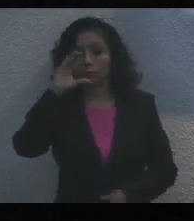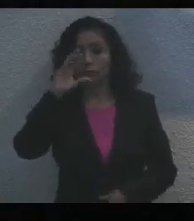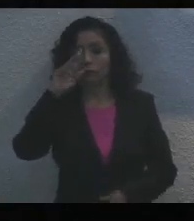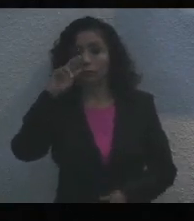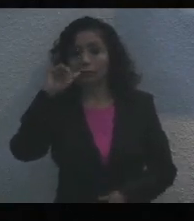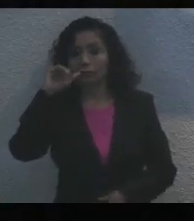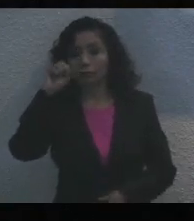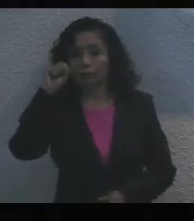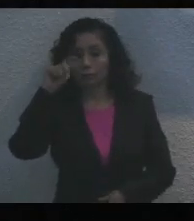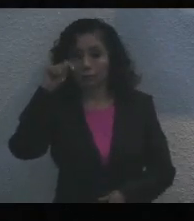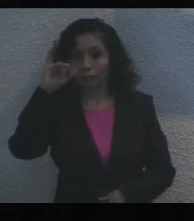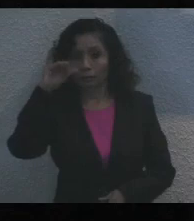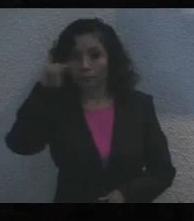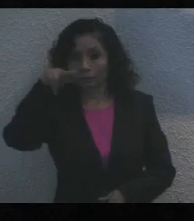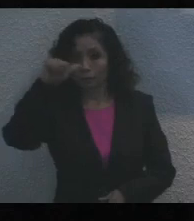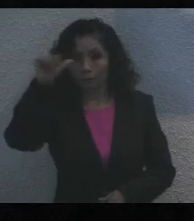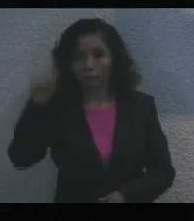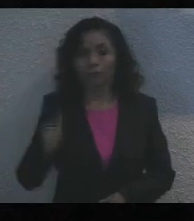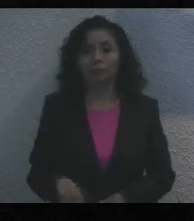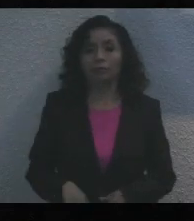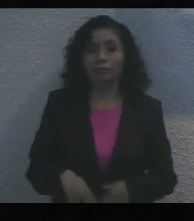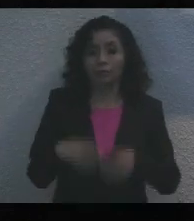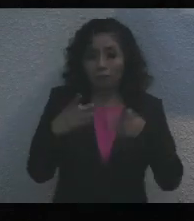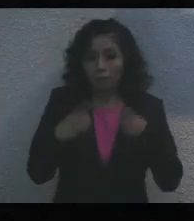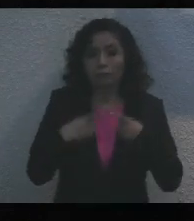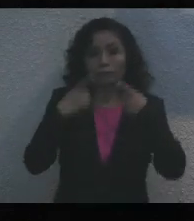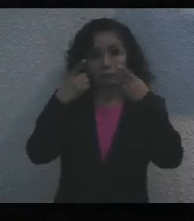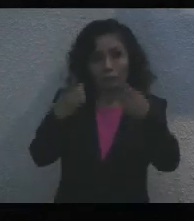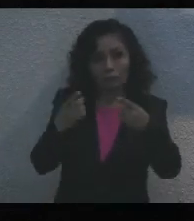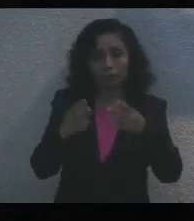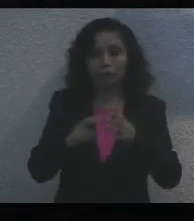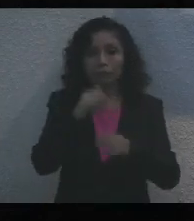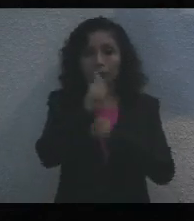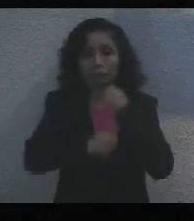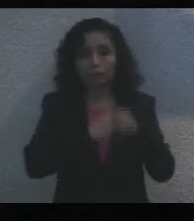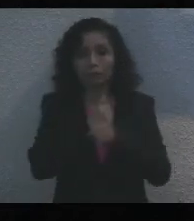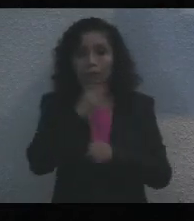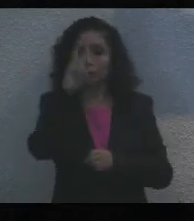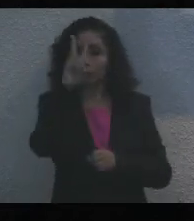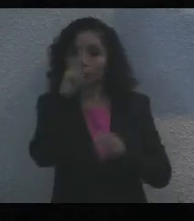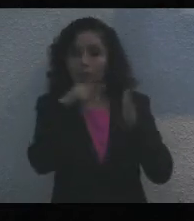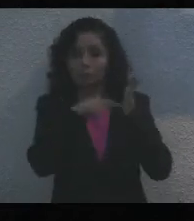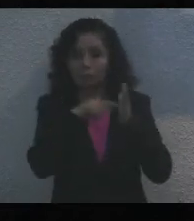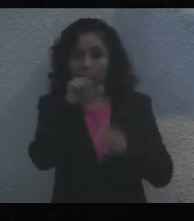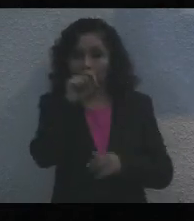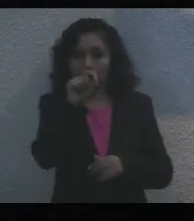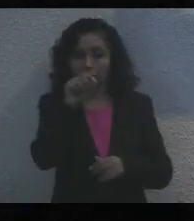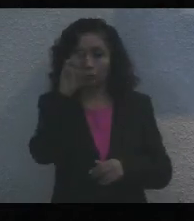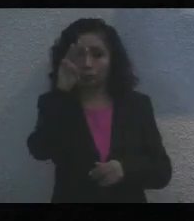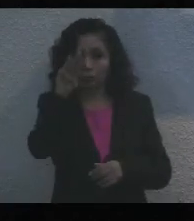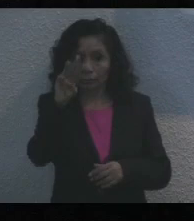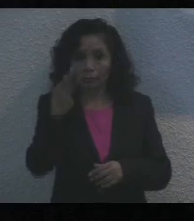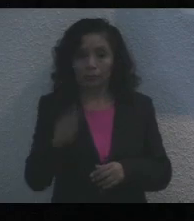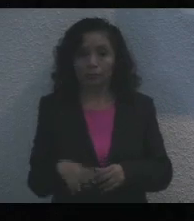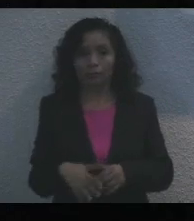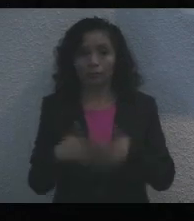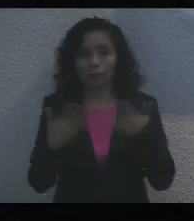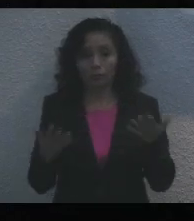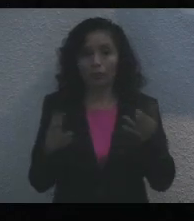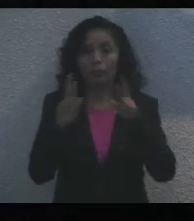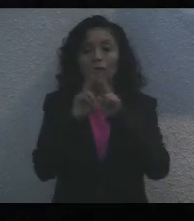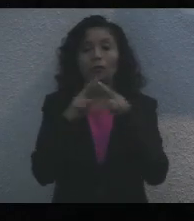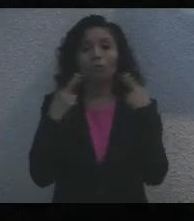deberá otorgarse en el año 2023, se llevará a cabo por única ocasión en